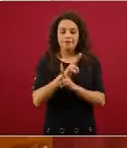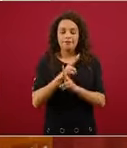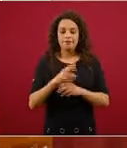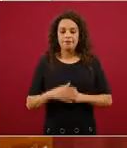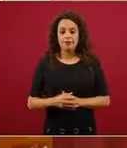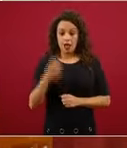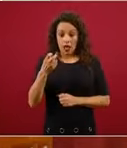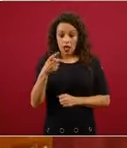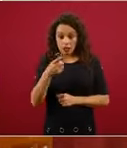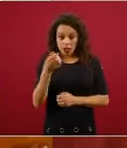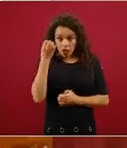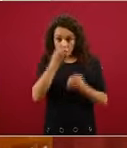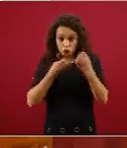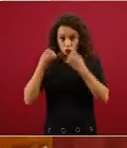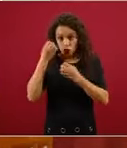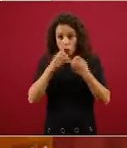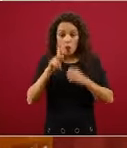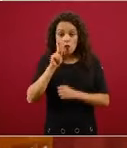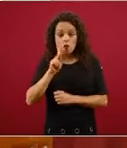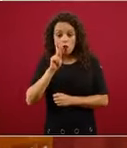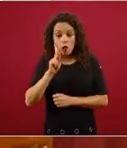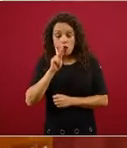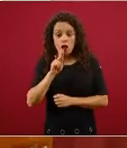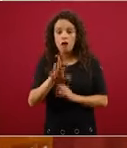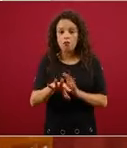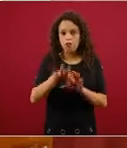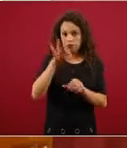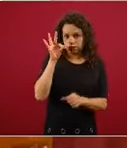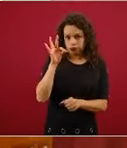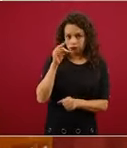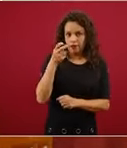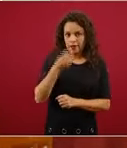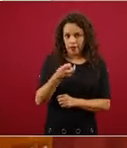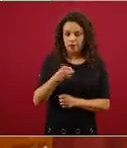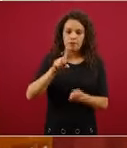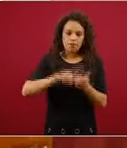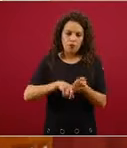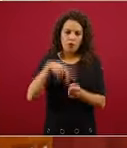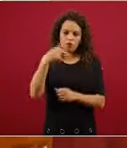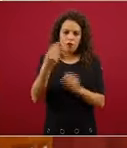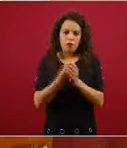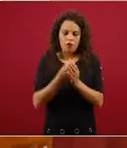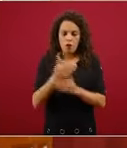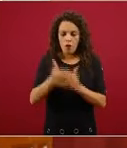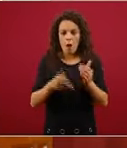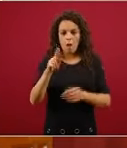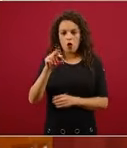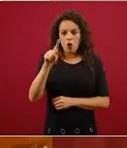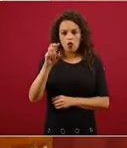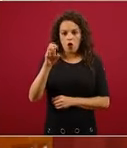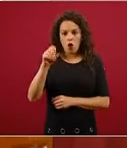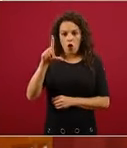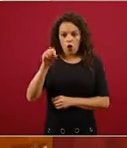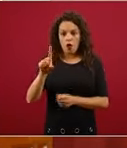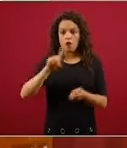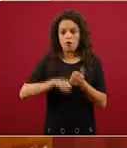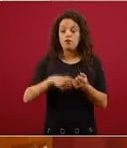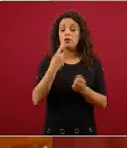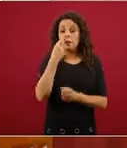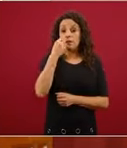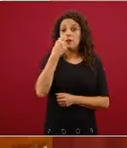de estudio se incluyó la toma de una muestra, en este caso un hisopado faríngeo o nasofaríngeo en la gran